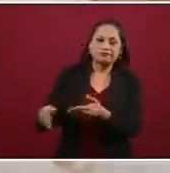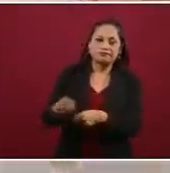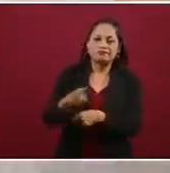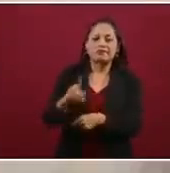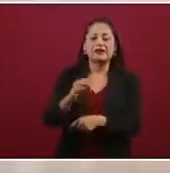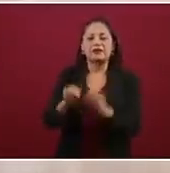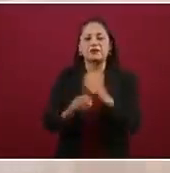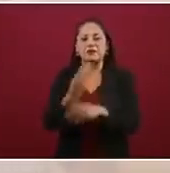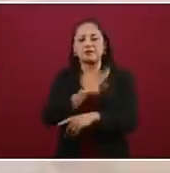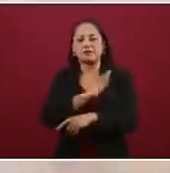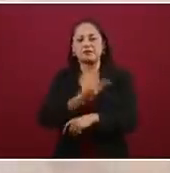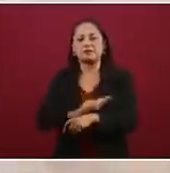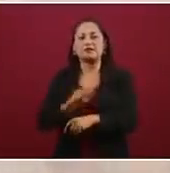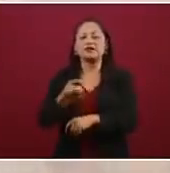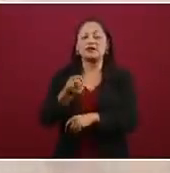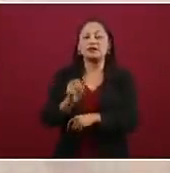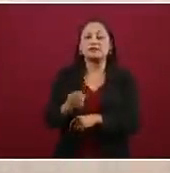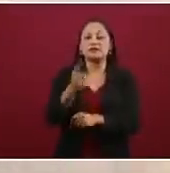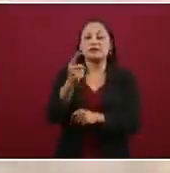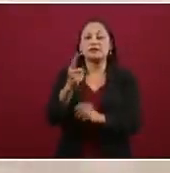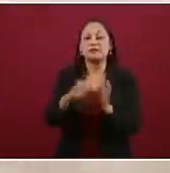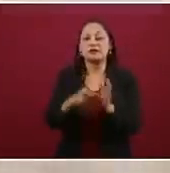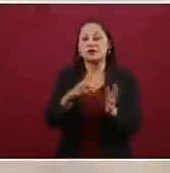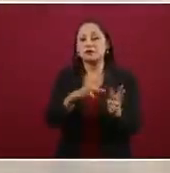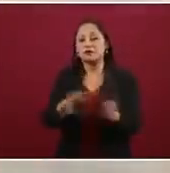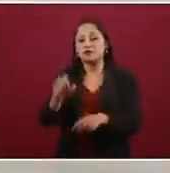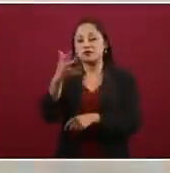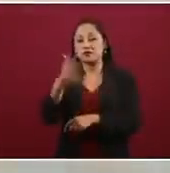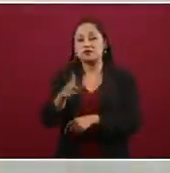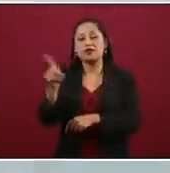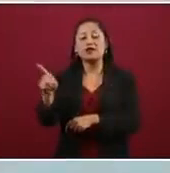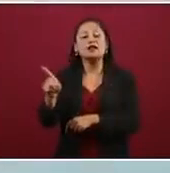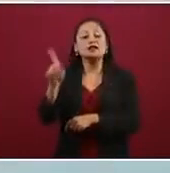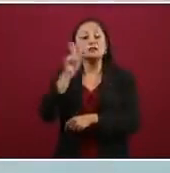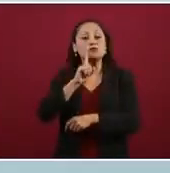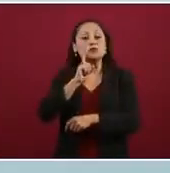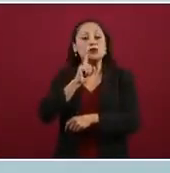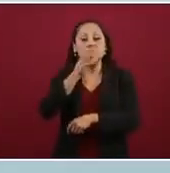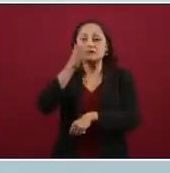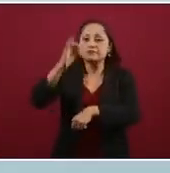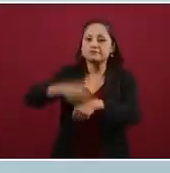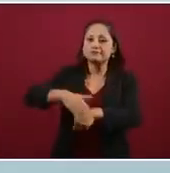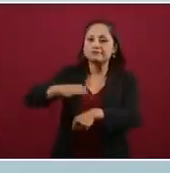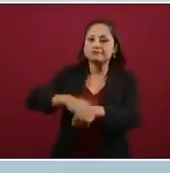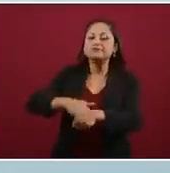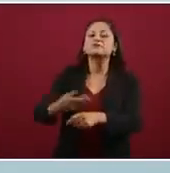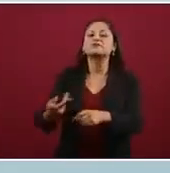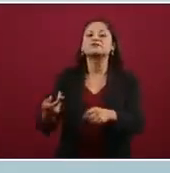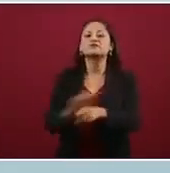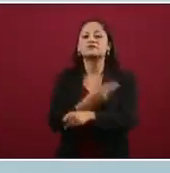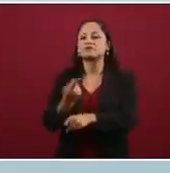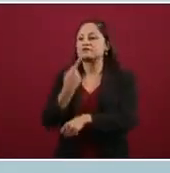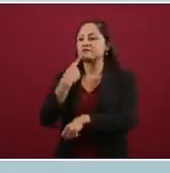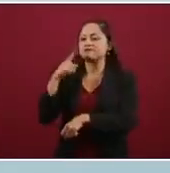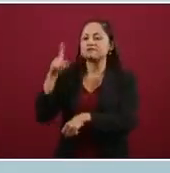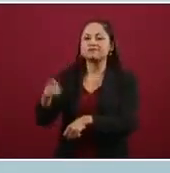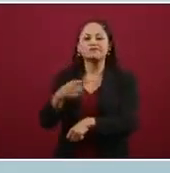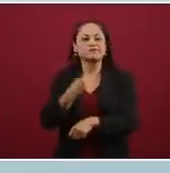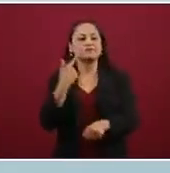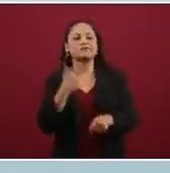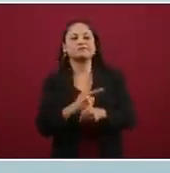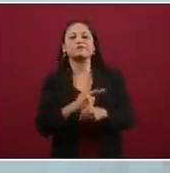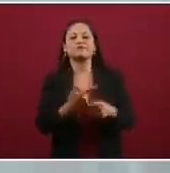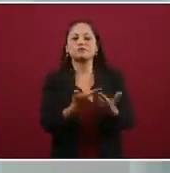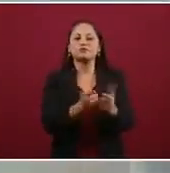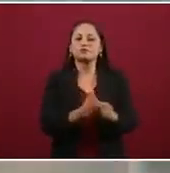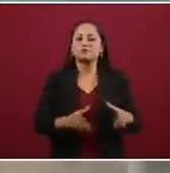En septiembre de 1810, doña Josefa avisó a los miembros de la conspiración sobre la denuncia cometida contra el movimiento y los